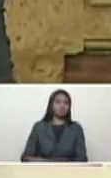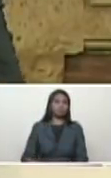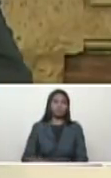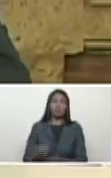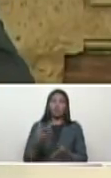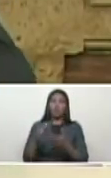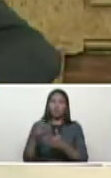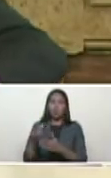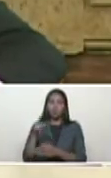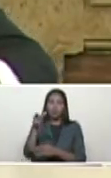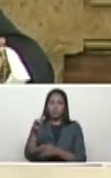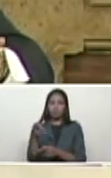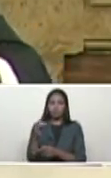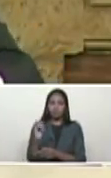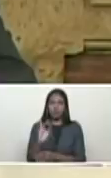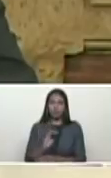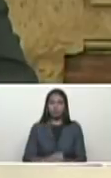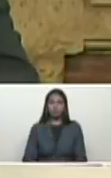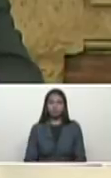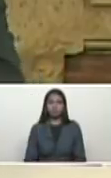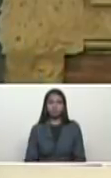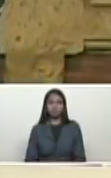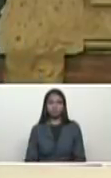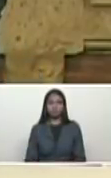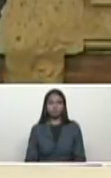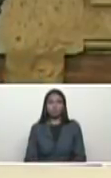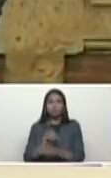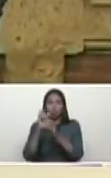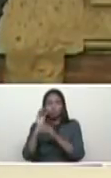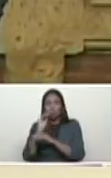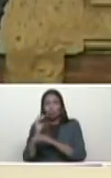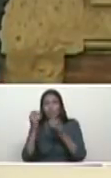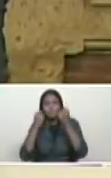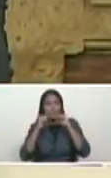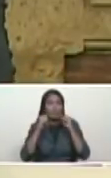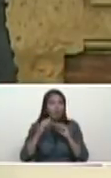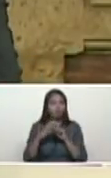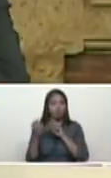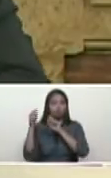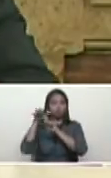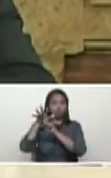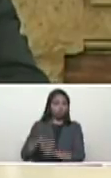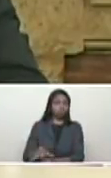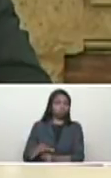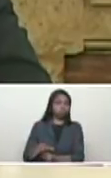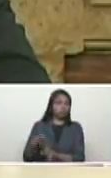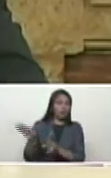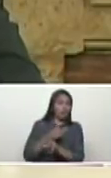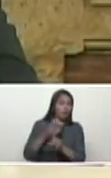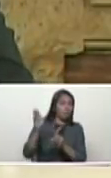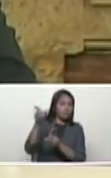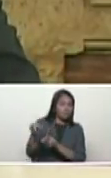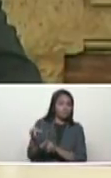salgan los golpistas preparaos para aplastarlos con todo